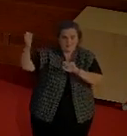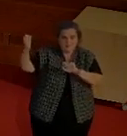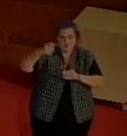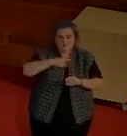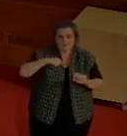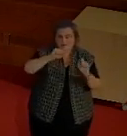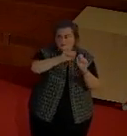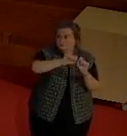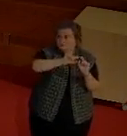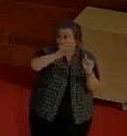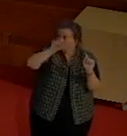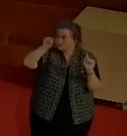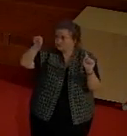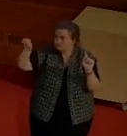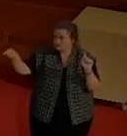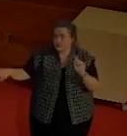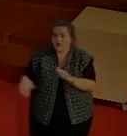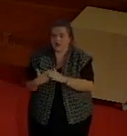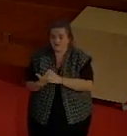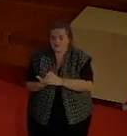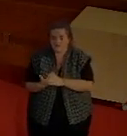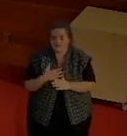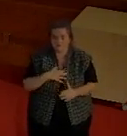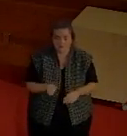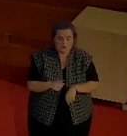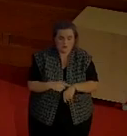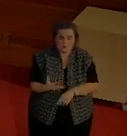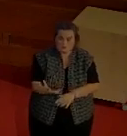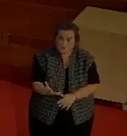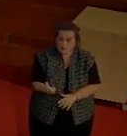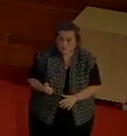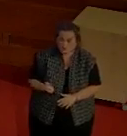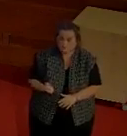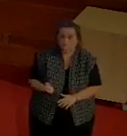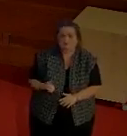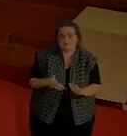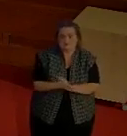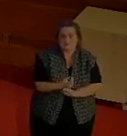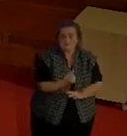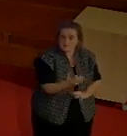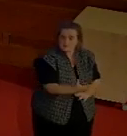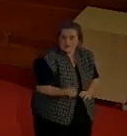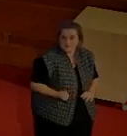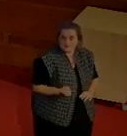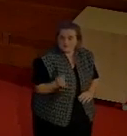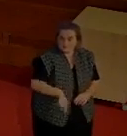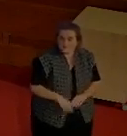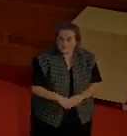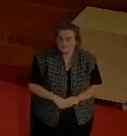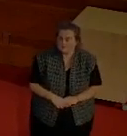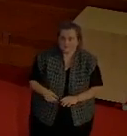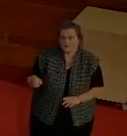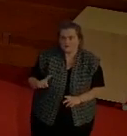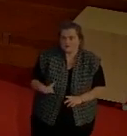China tiene mucho más sentido porque ahorras tiempo y por lo tanto ahorras dinero que venir por todo